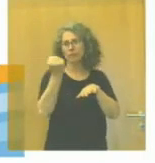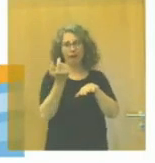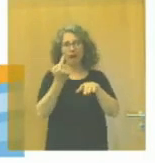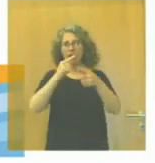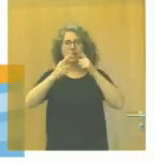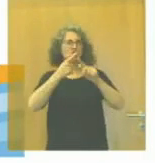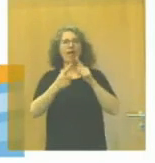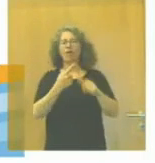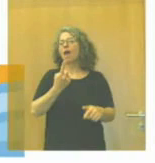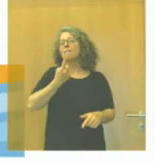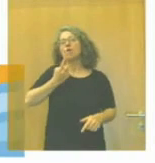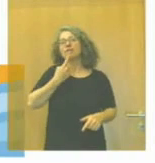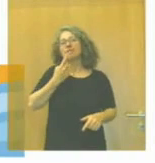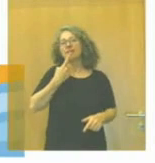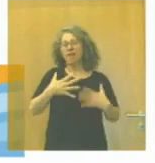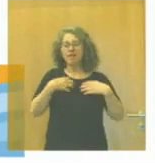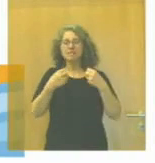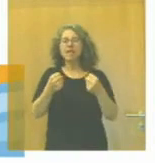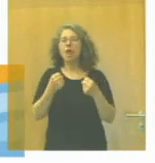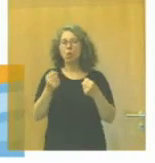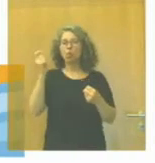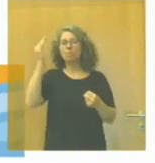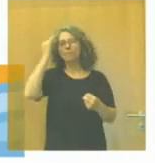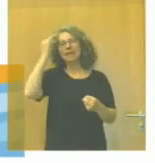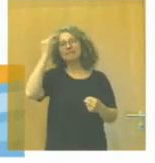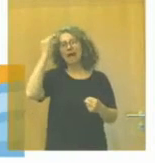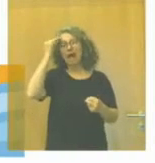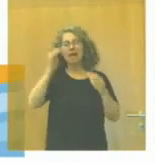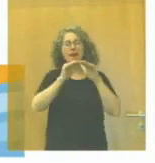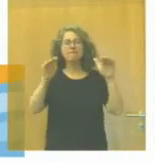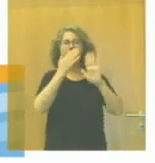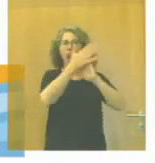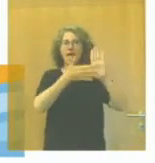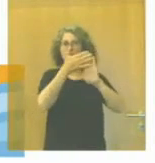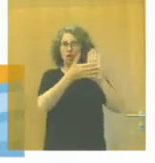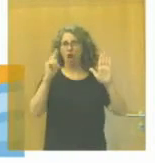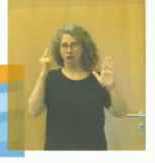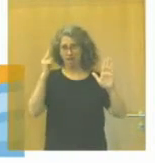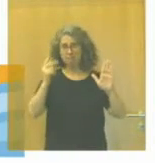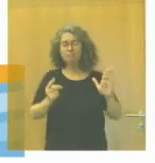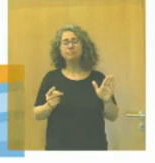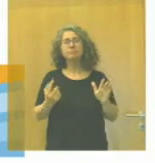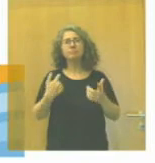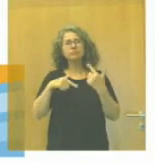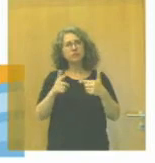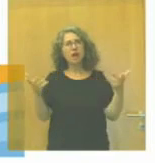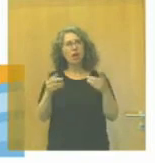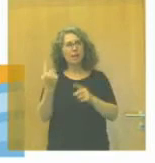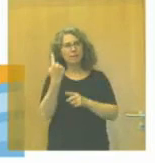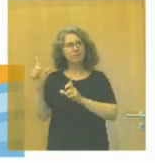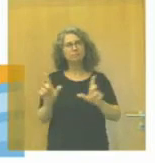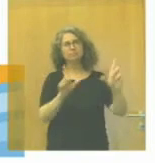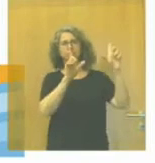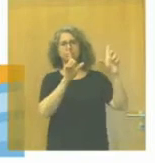ver con la política en salud mental a nivel nacional. Así que voy a pasar la